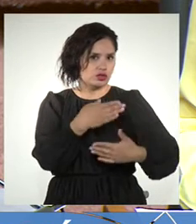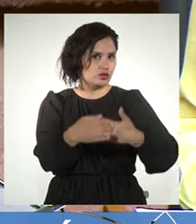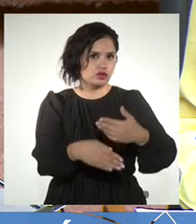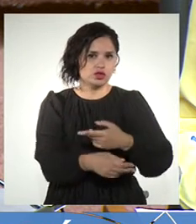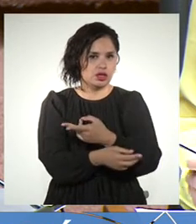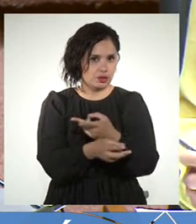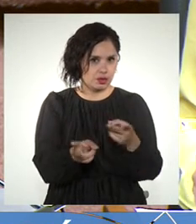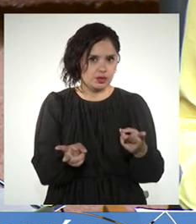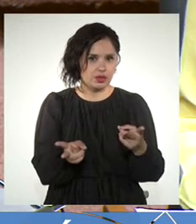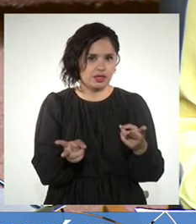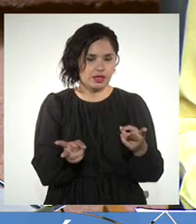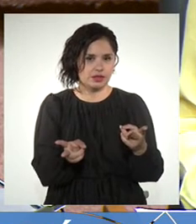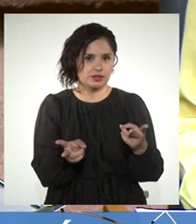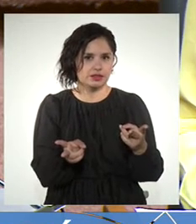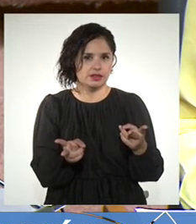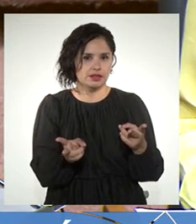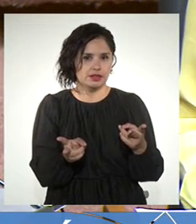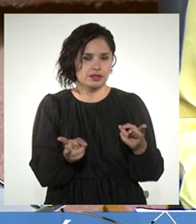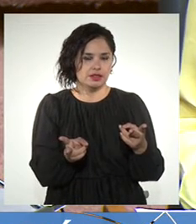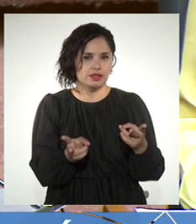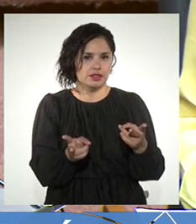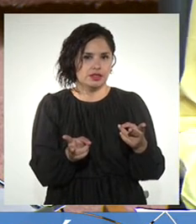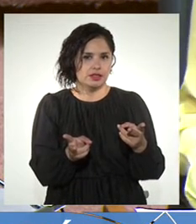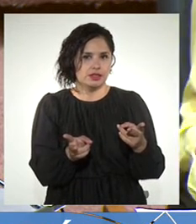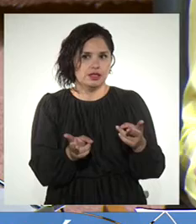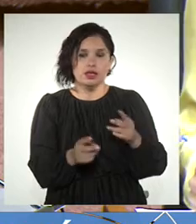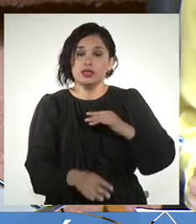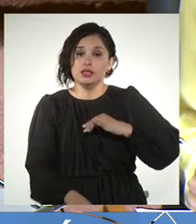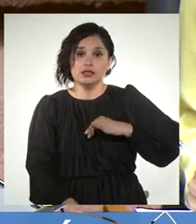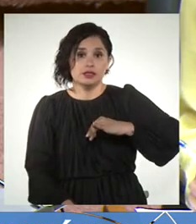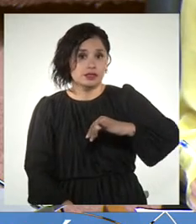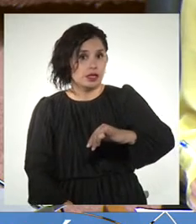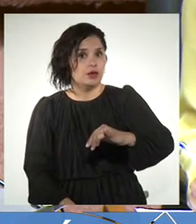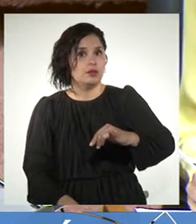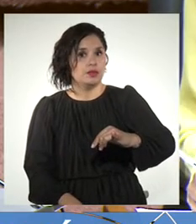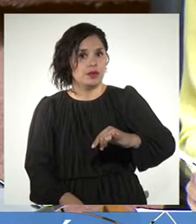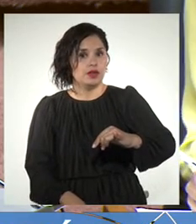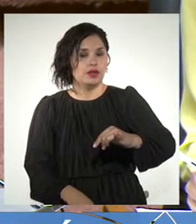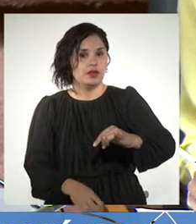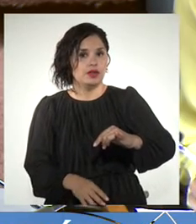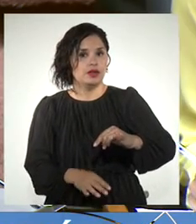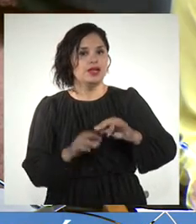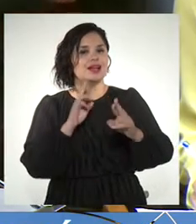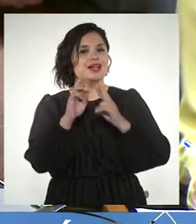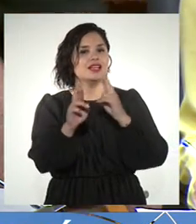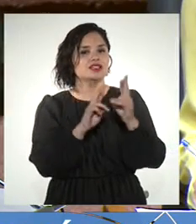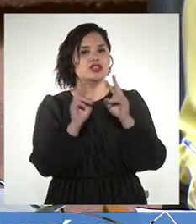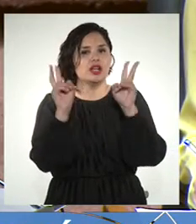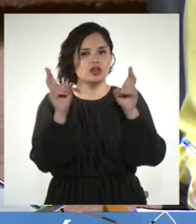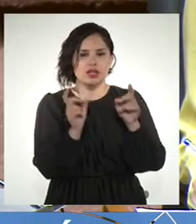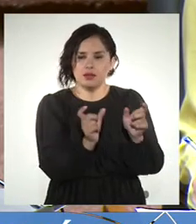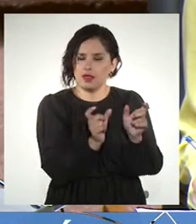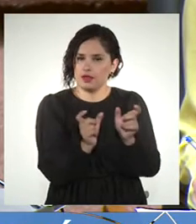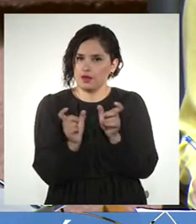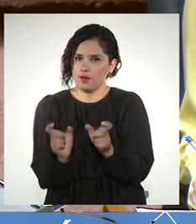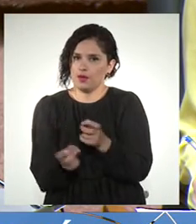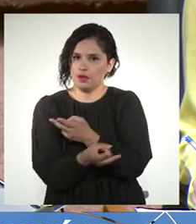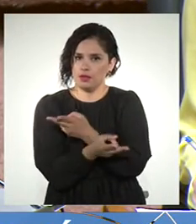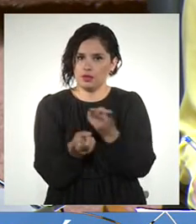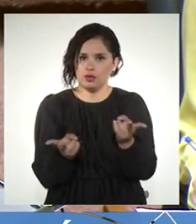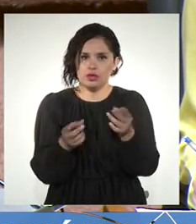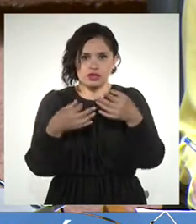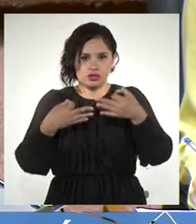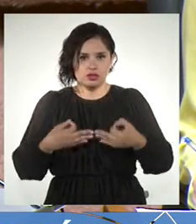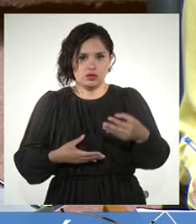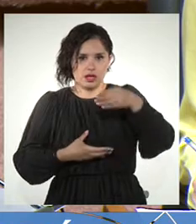públicas establecidas en las leyes, siempre que sean relativas al orden público, a la seguridad interna y externa